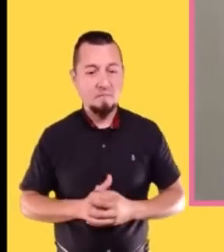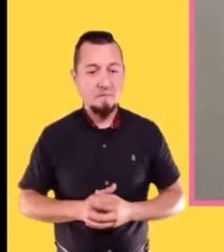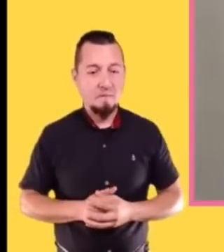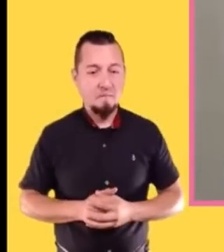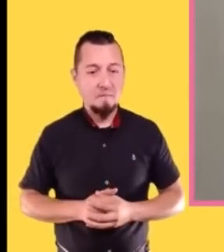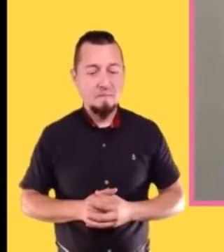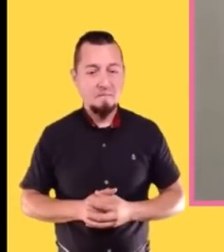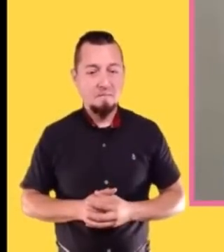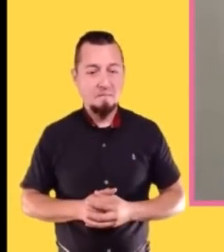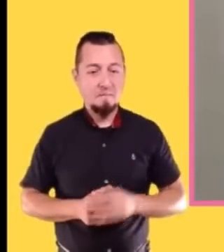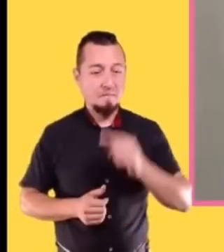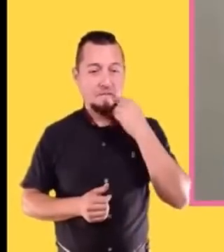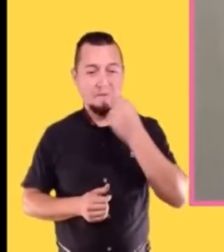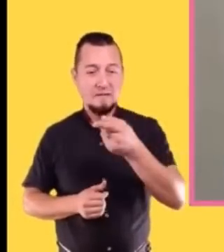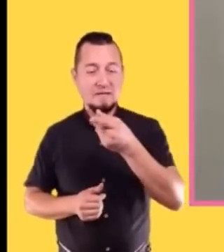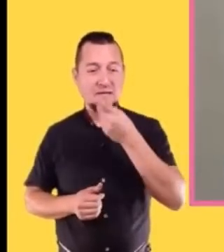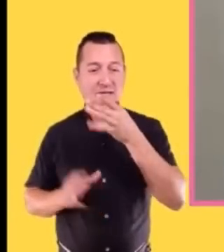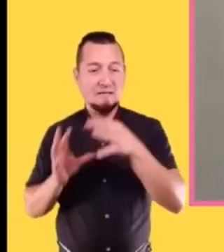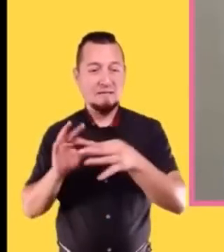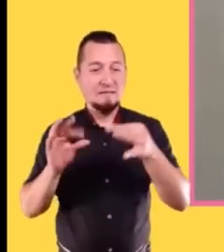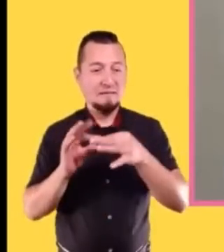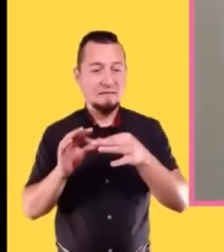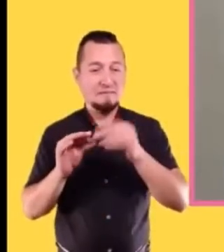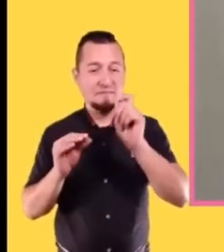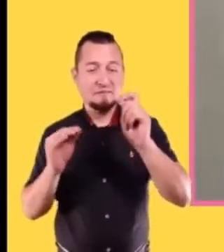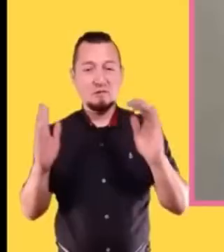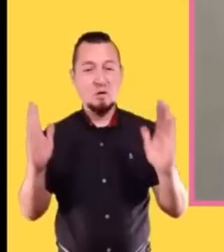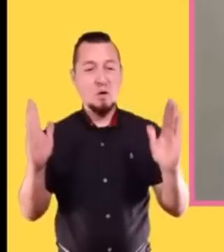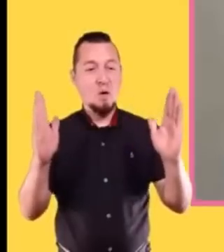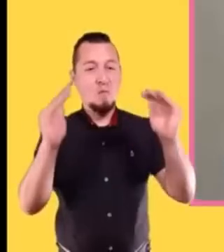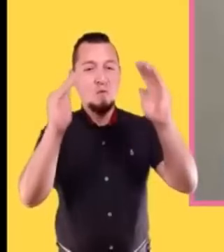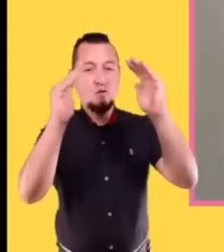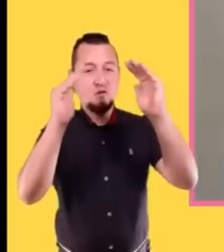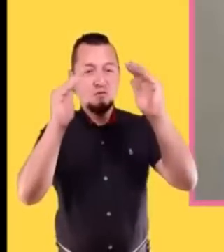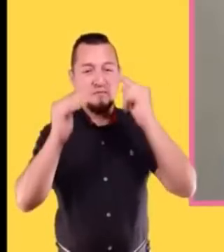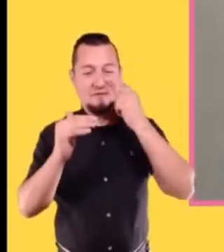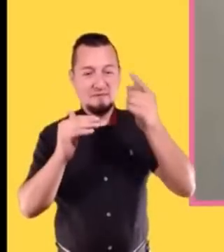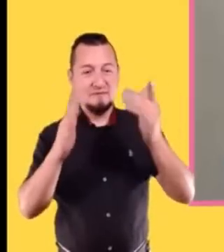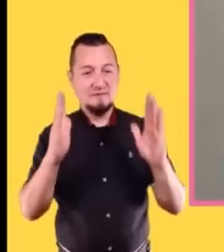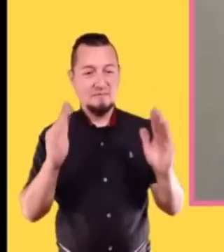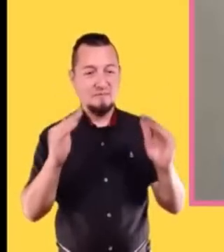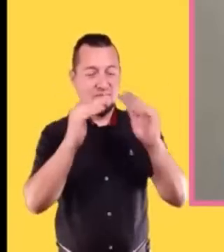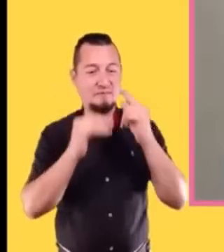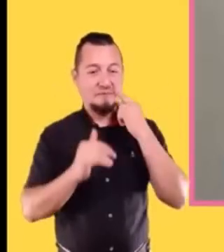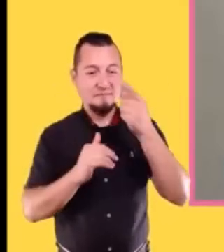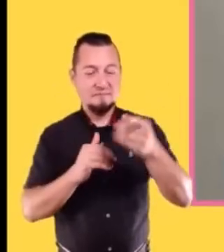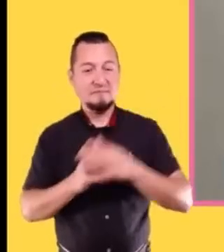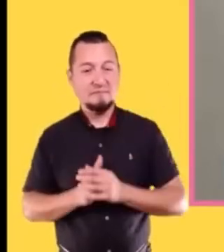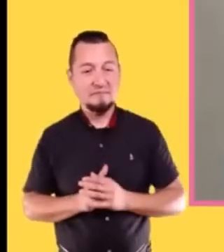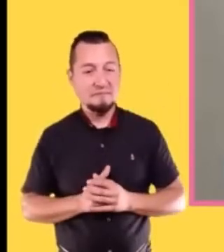Lo que decía ahorita de lo de los montes. ¿Dónde estaba esa? Más adelante.